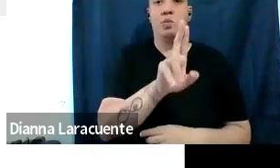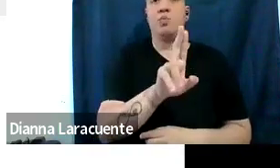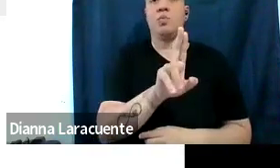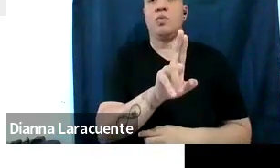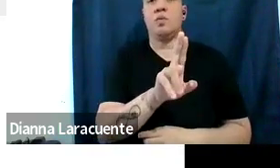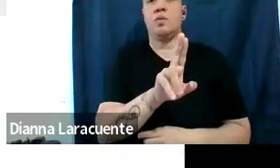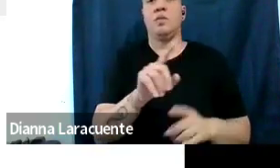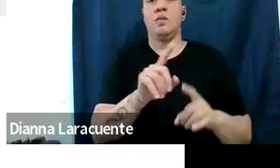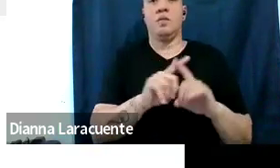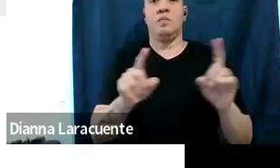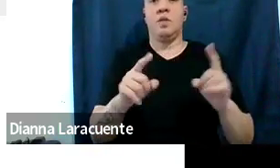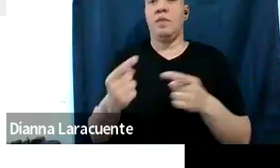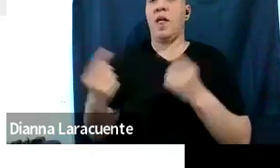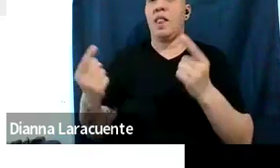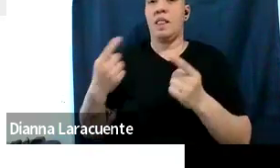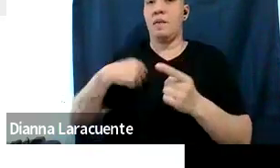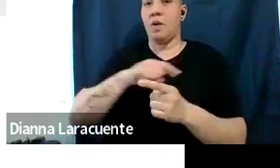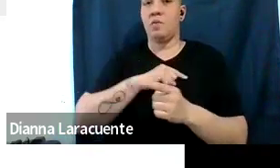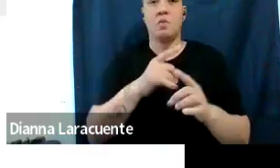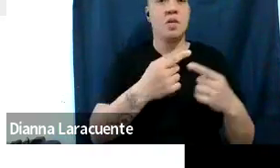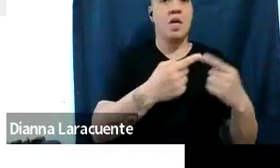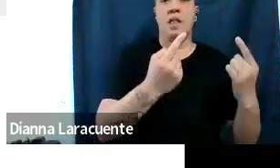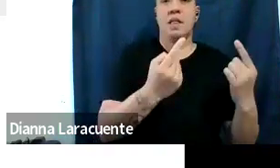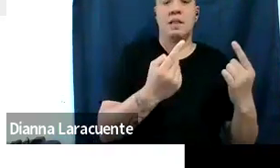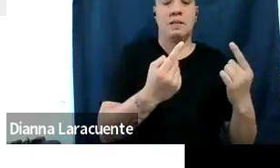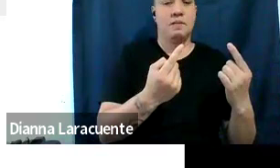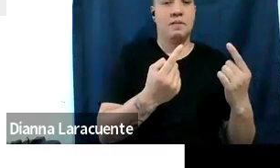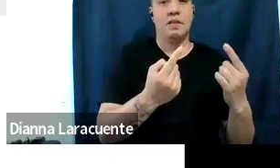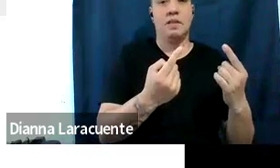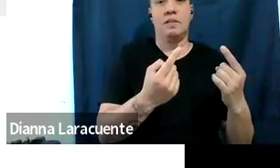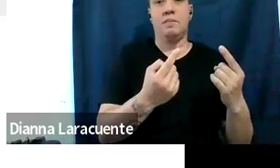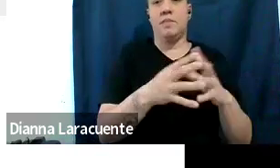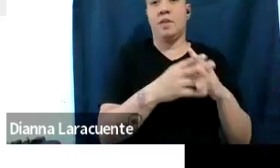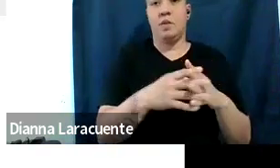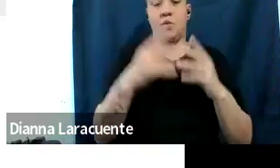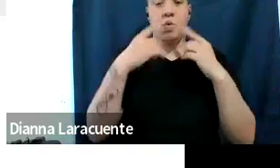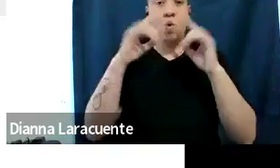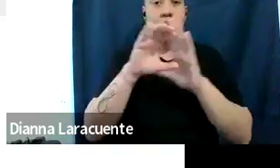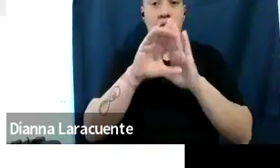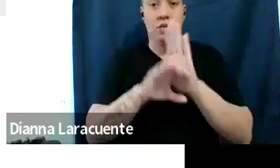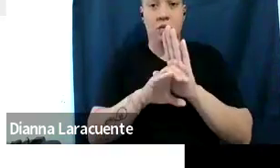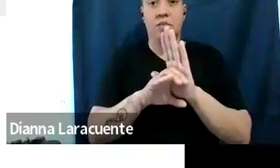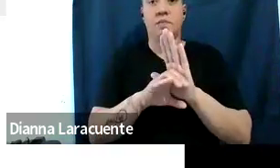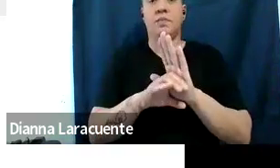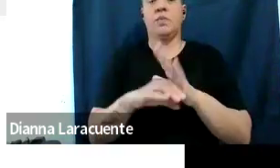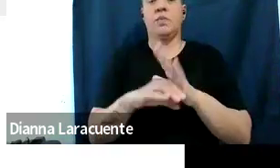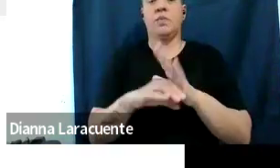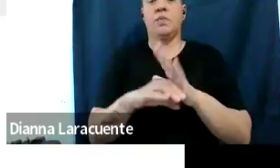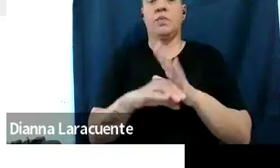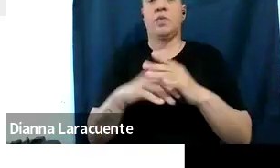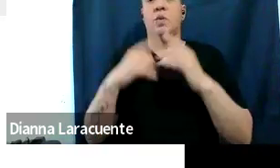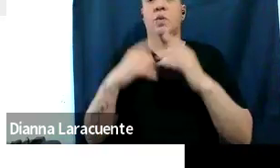fue anti-español ni nunca fue anti-americano. Por eso logra una constitución y por eso va a lograr de los americanos, como verán